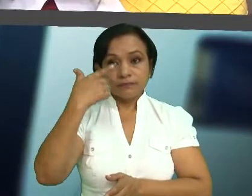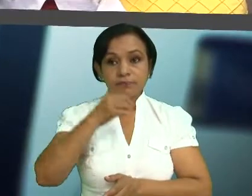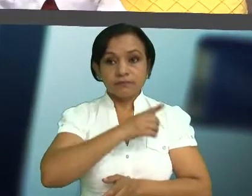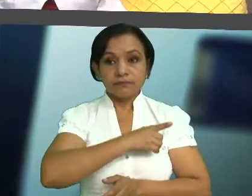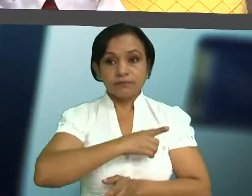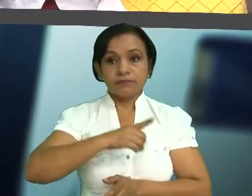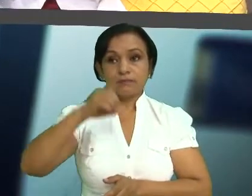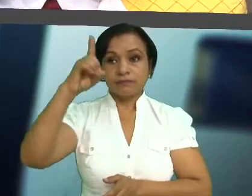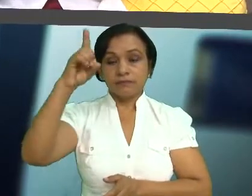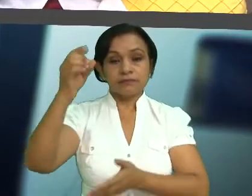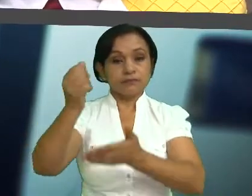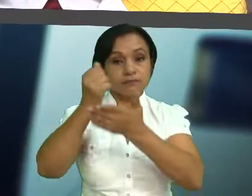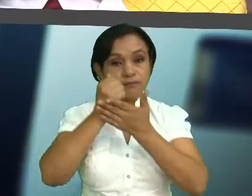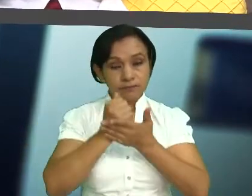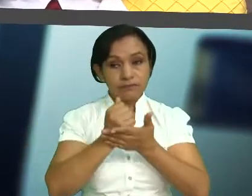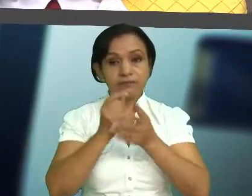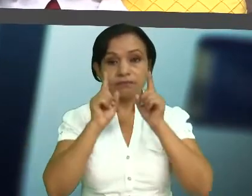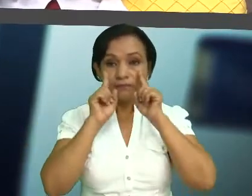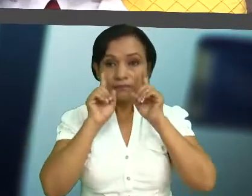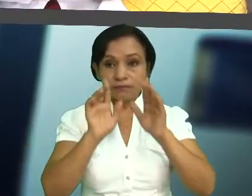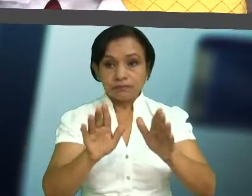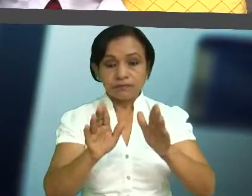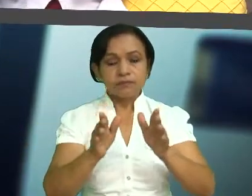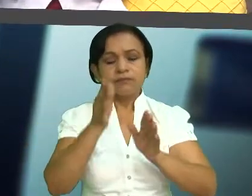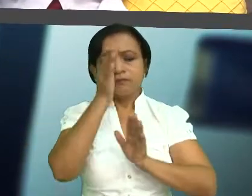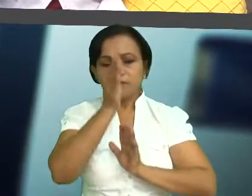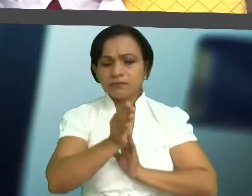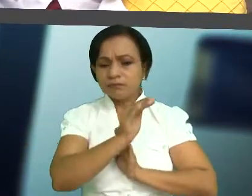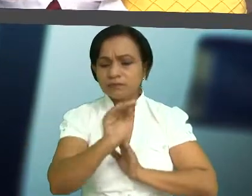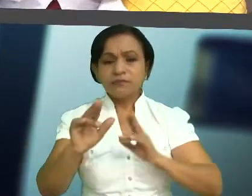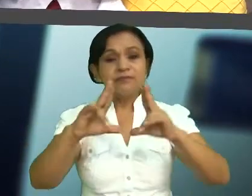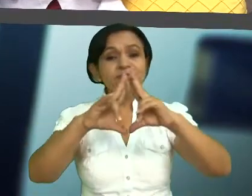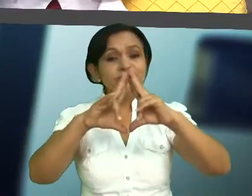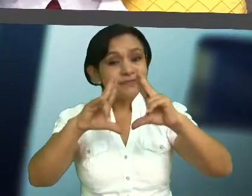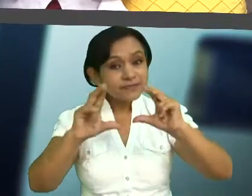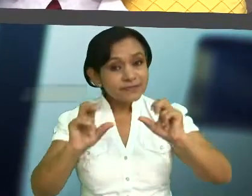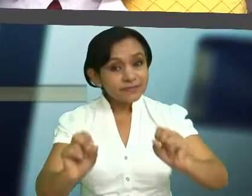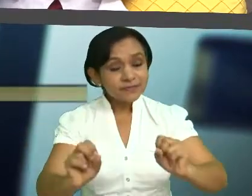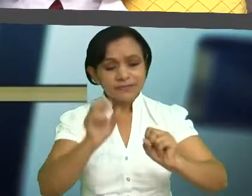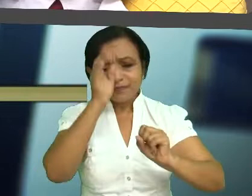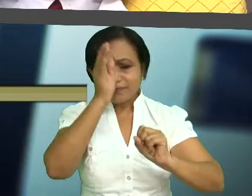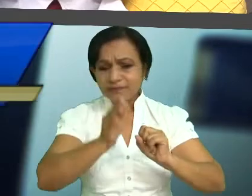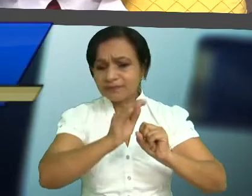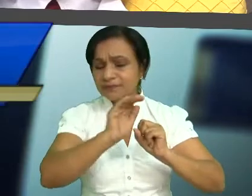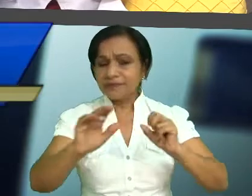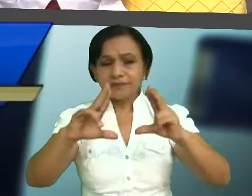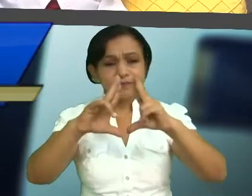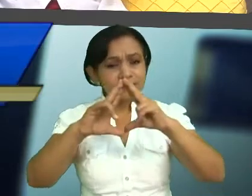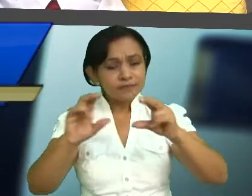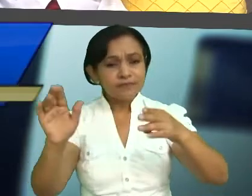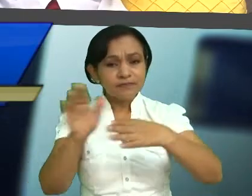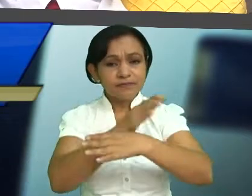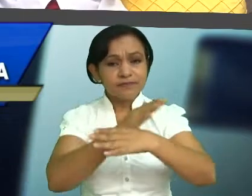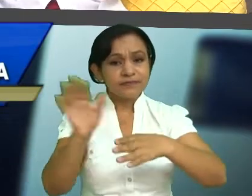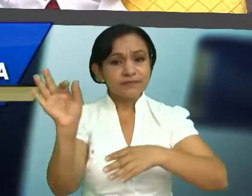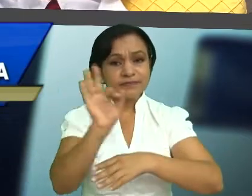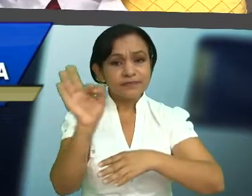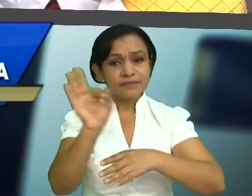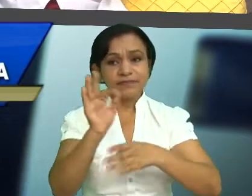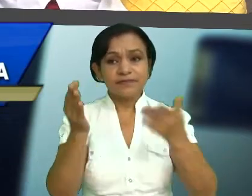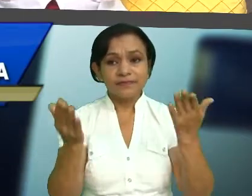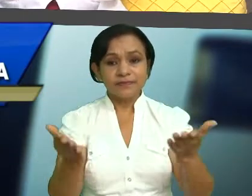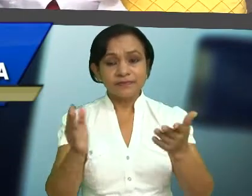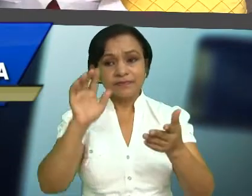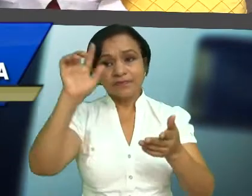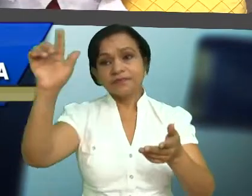tiene misericordia siempre de nosotros, y que este es un país muy bendecido, un país que ha sido bendecido de todas formas, y también bendecido por